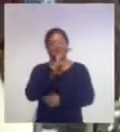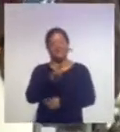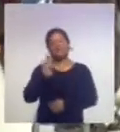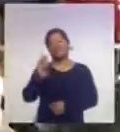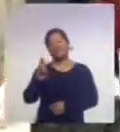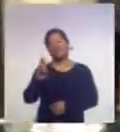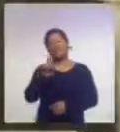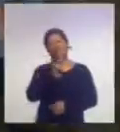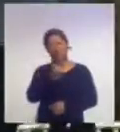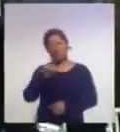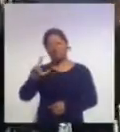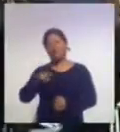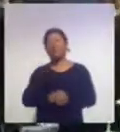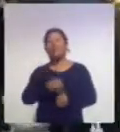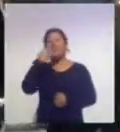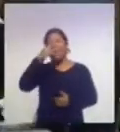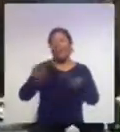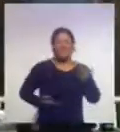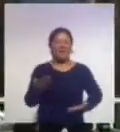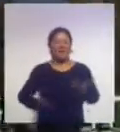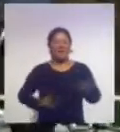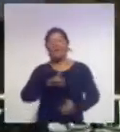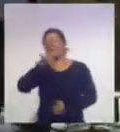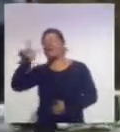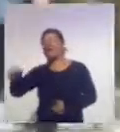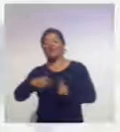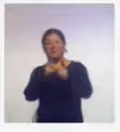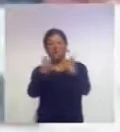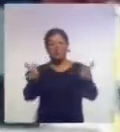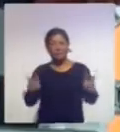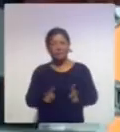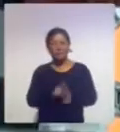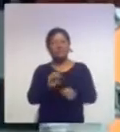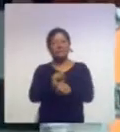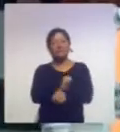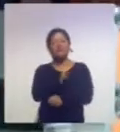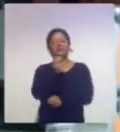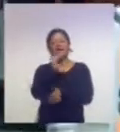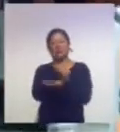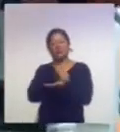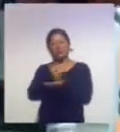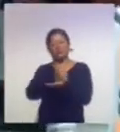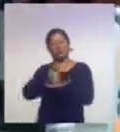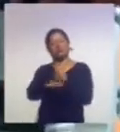dar paso al baile y energía del grupo Simplemente Azul.